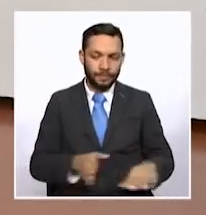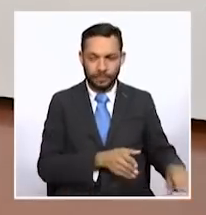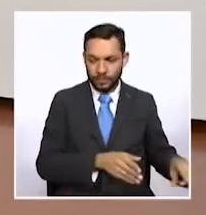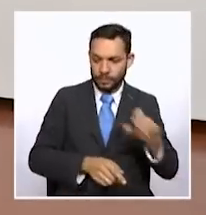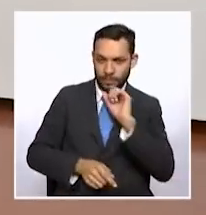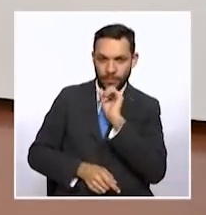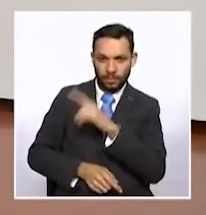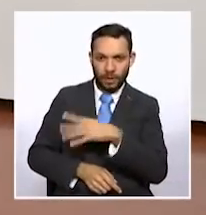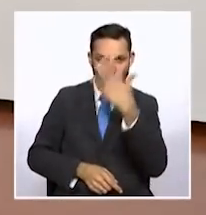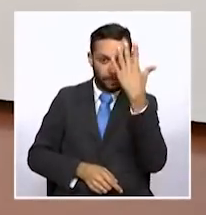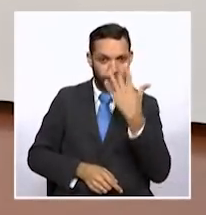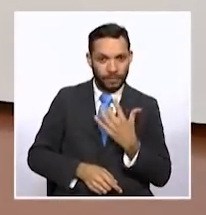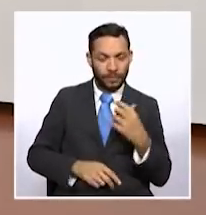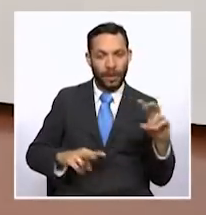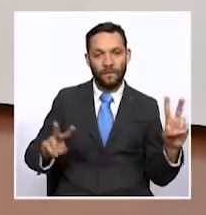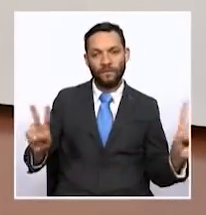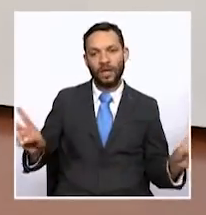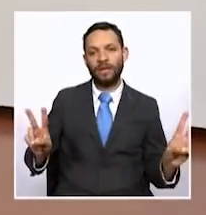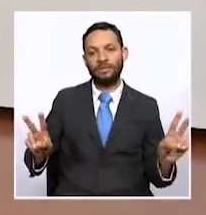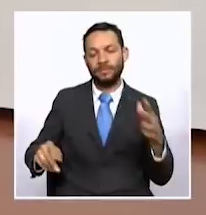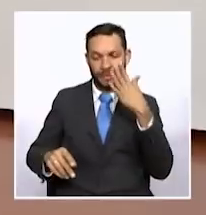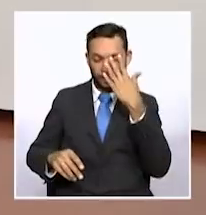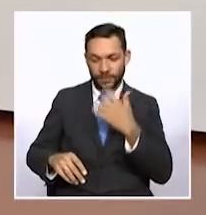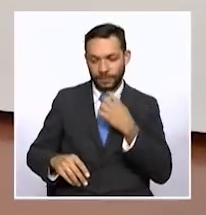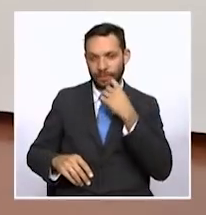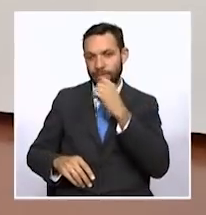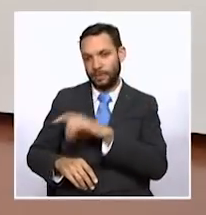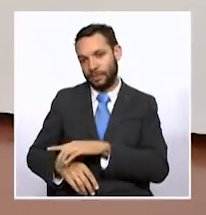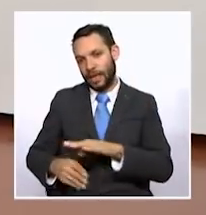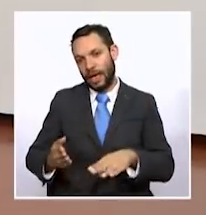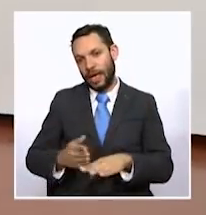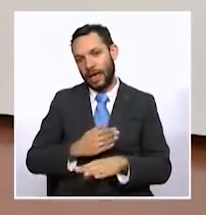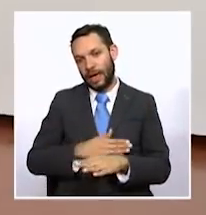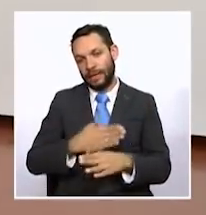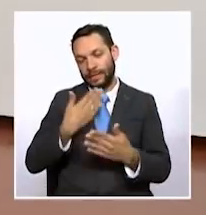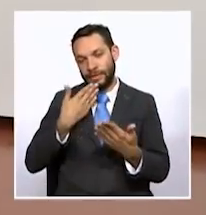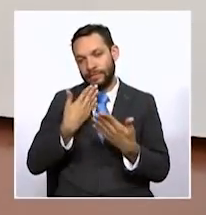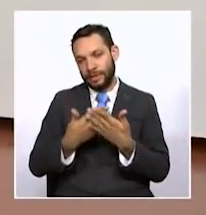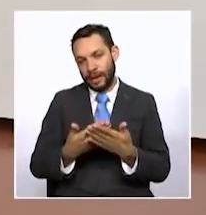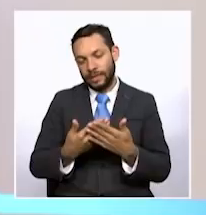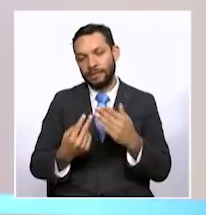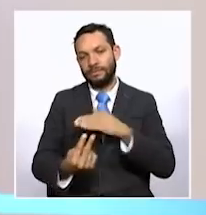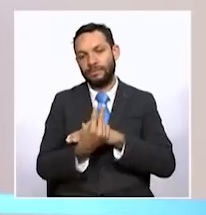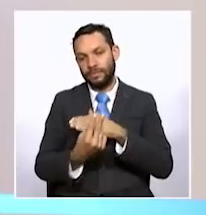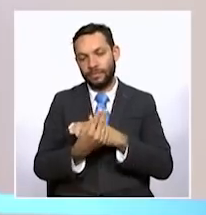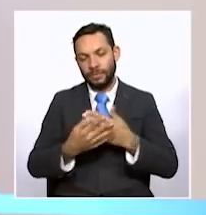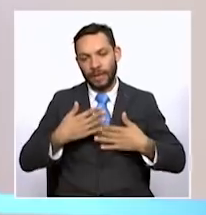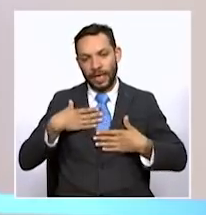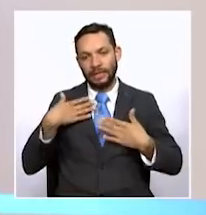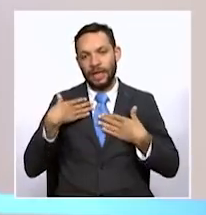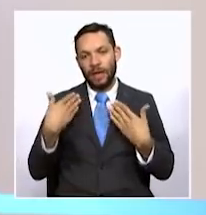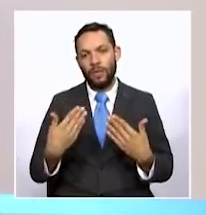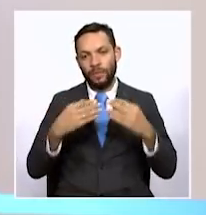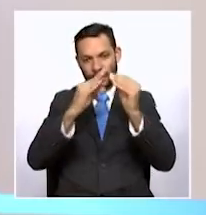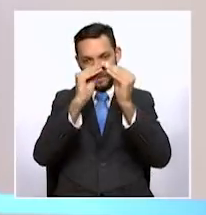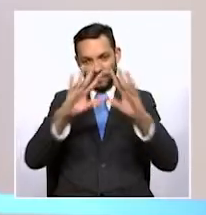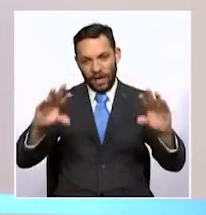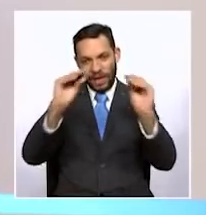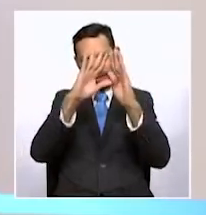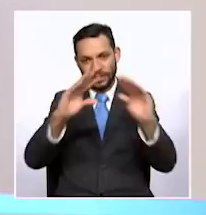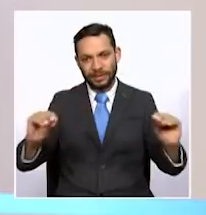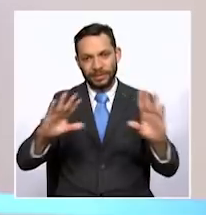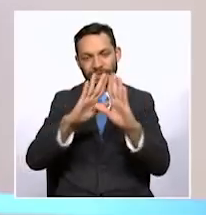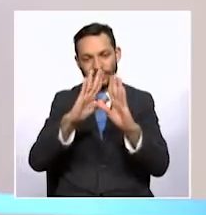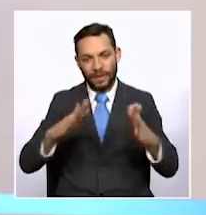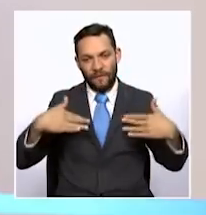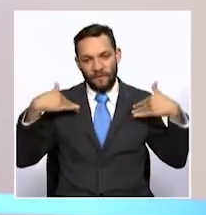hace una pregunta como para un programa entero. A todos de antemano una feliz Navidad y gracias por la confianza, la credibilidad y la sintonía.